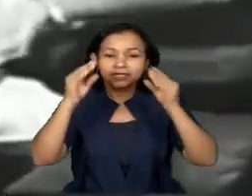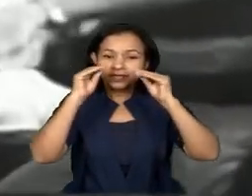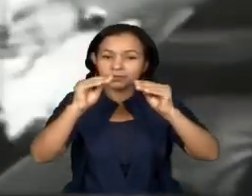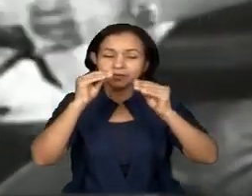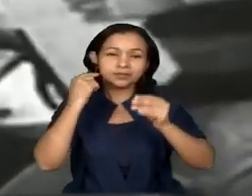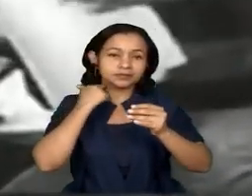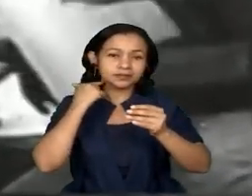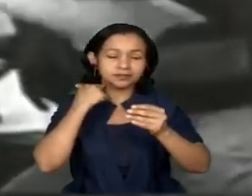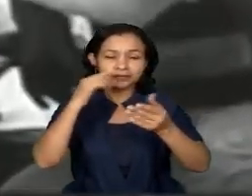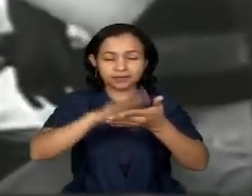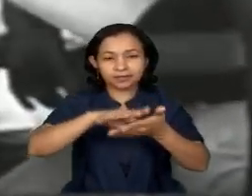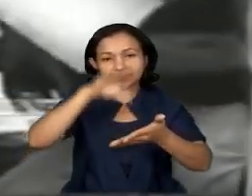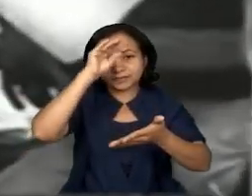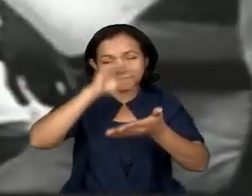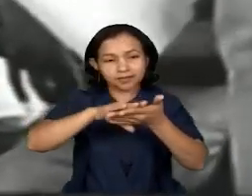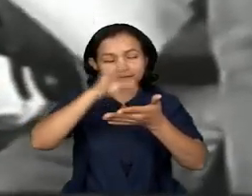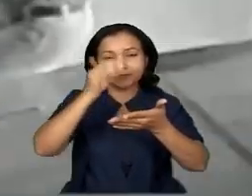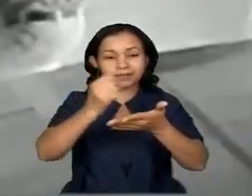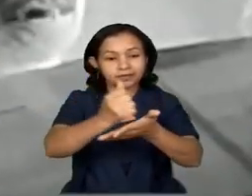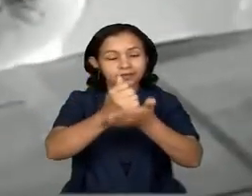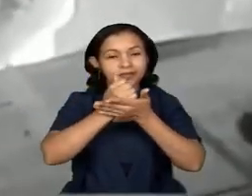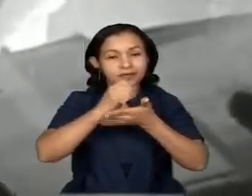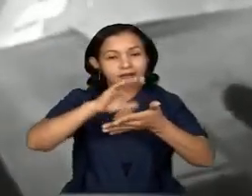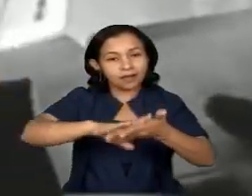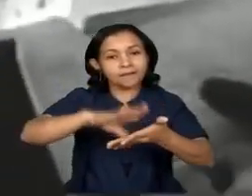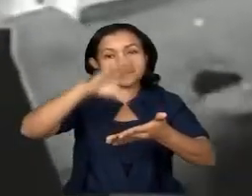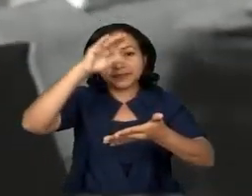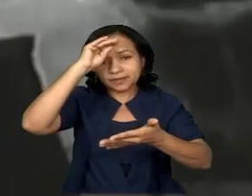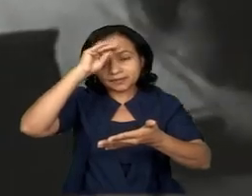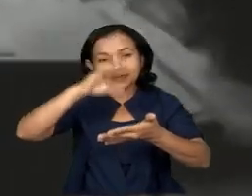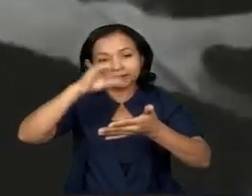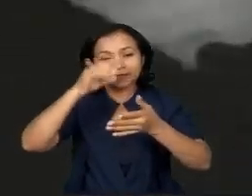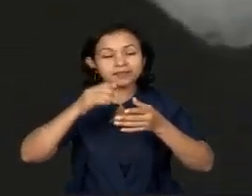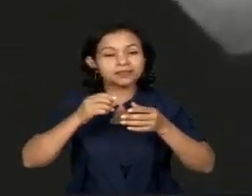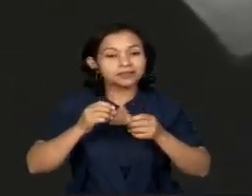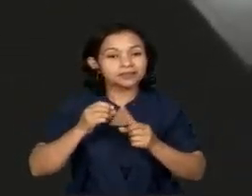una ruta que te permite aprender y prosperar.